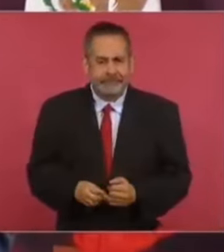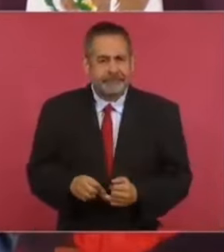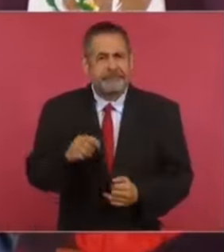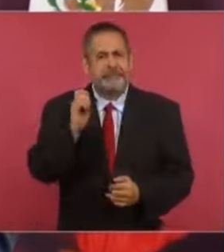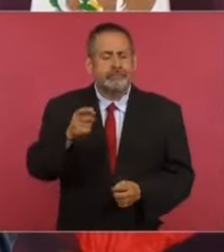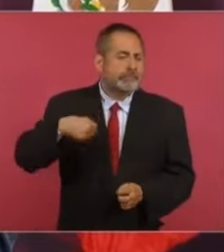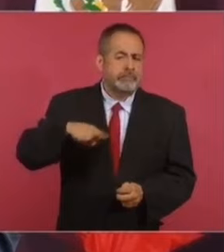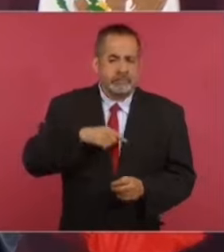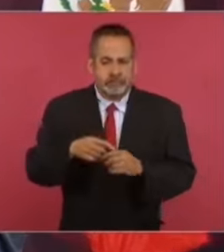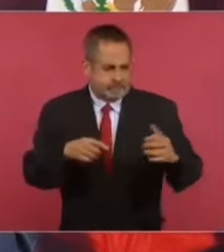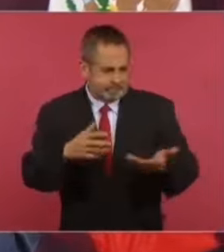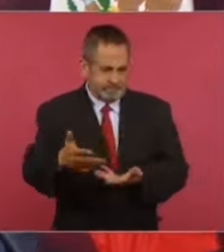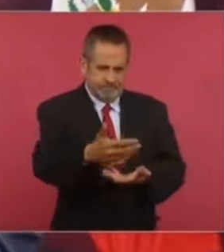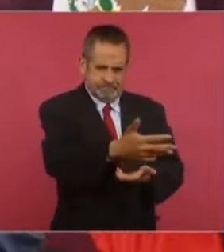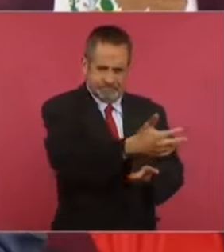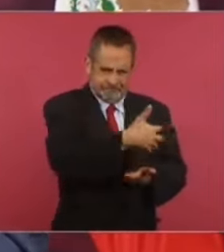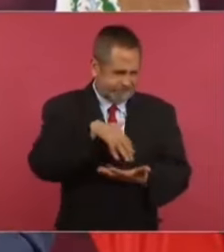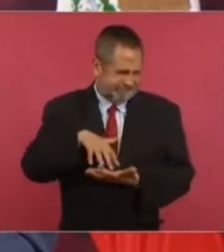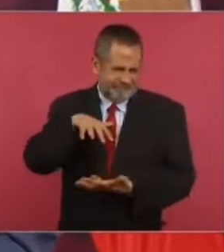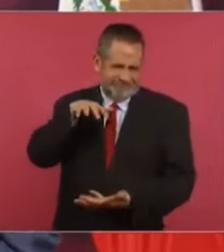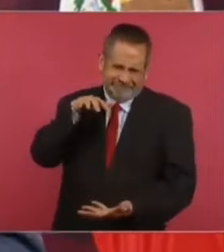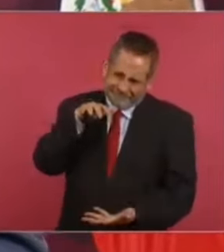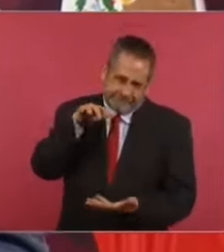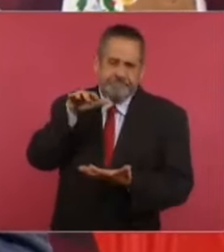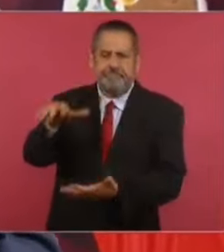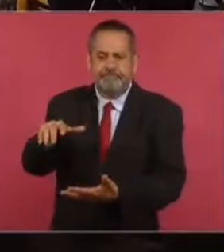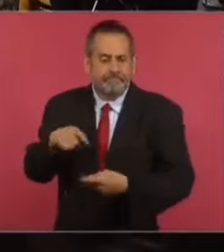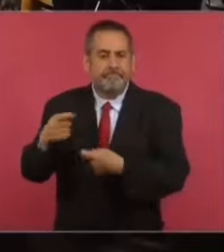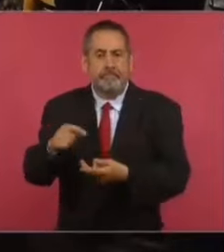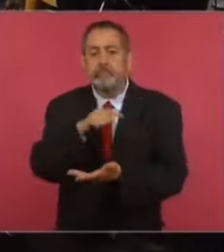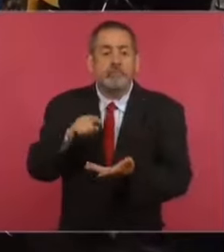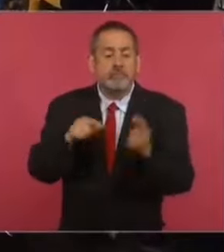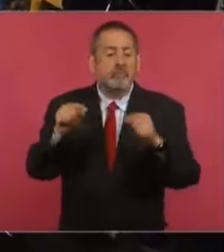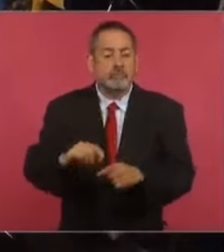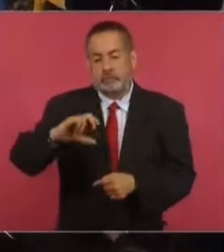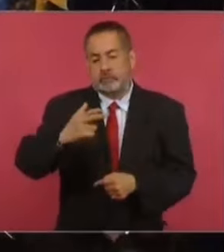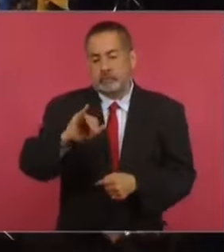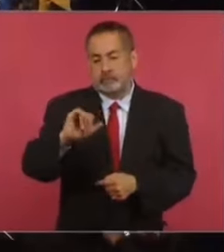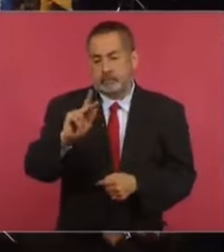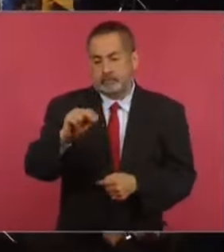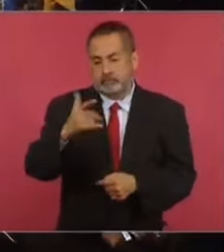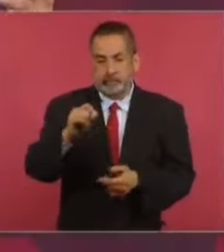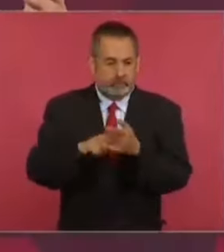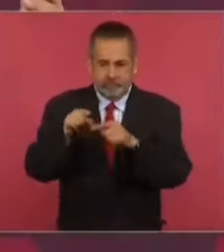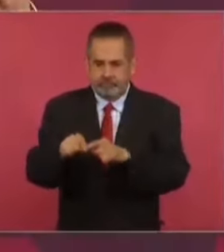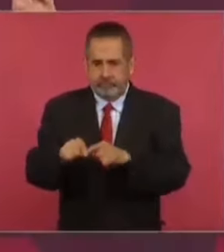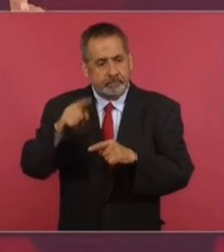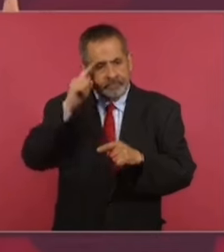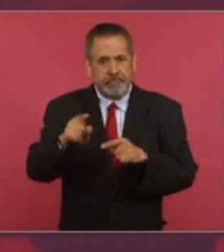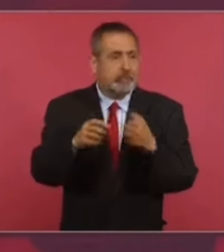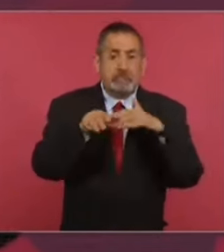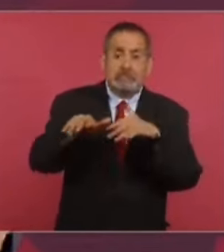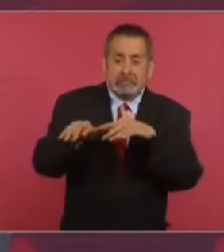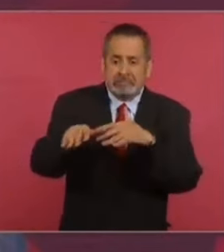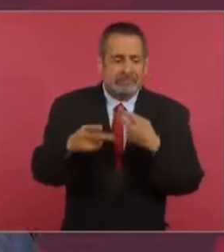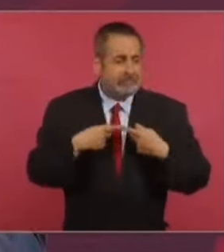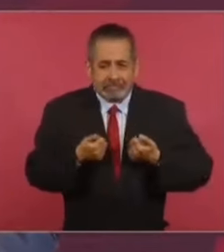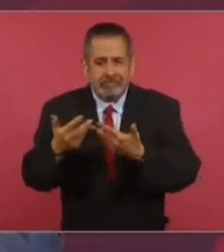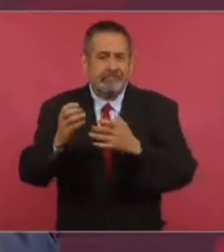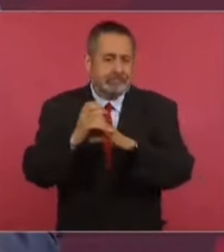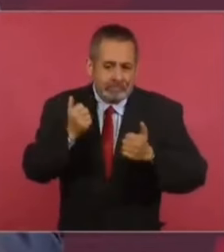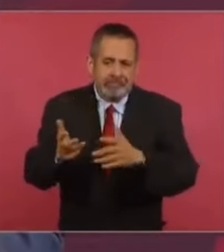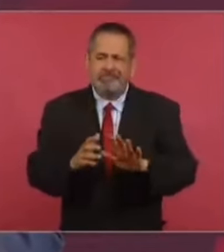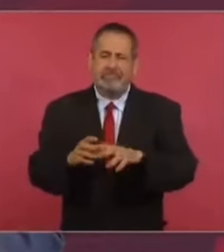podamos acopiar todo el apoyo en Chilpancingo, para no saturar la autopista. No se puede